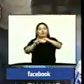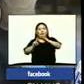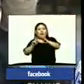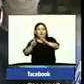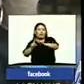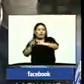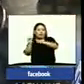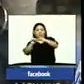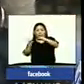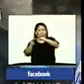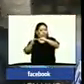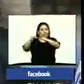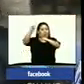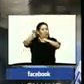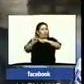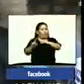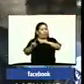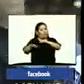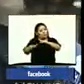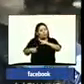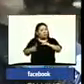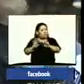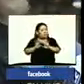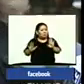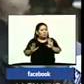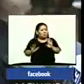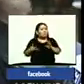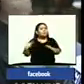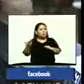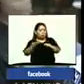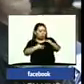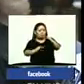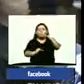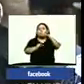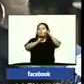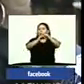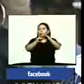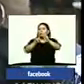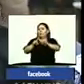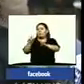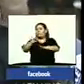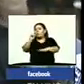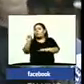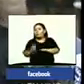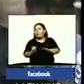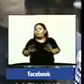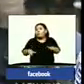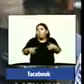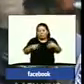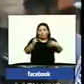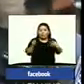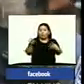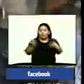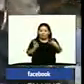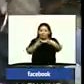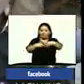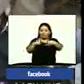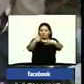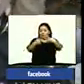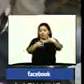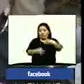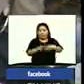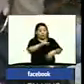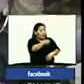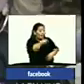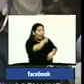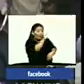Y hasta ahí hemos llegado. O sea, estamos dentro del 6%, que por Constitución es el que nos toca. ¿Ascenderá